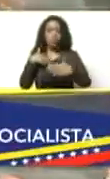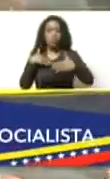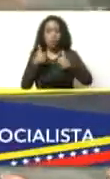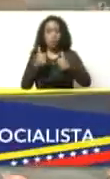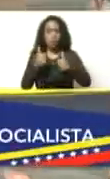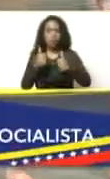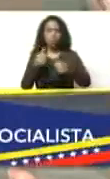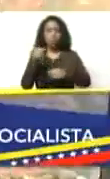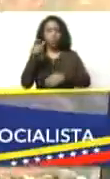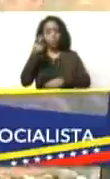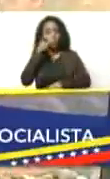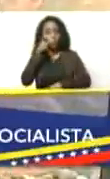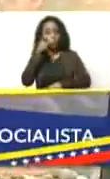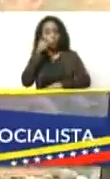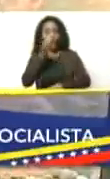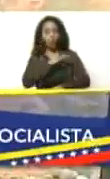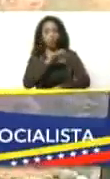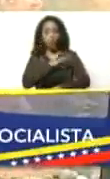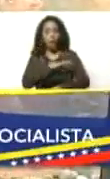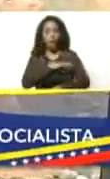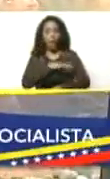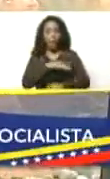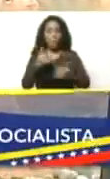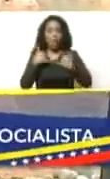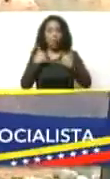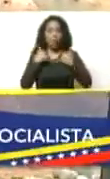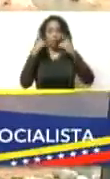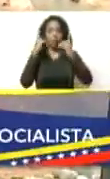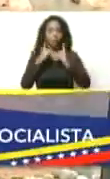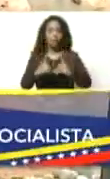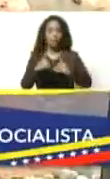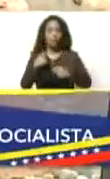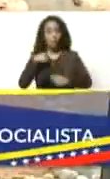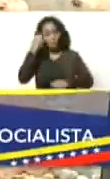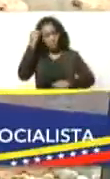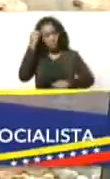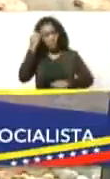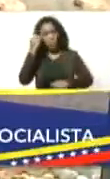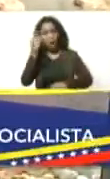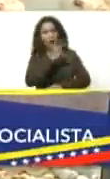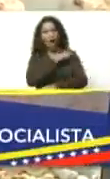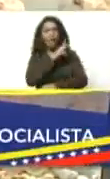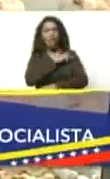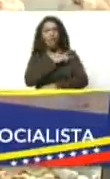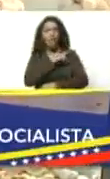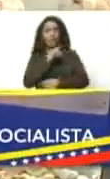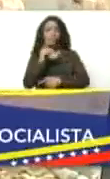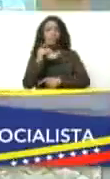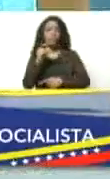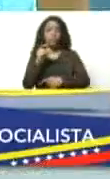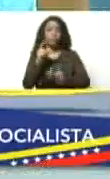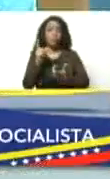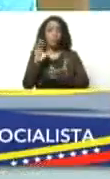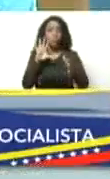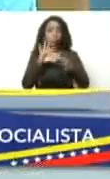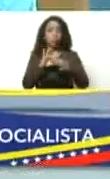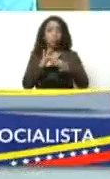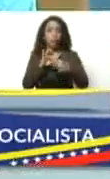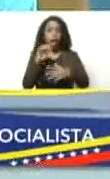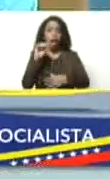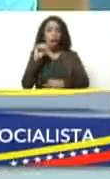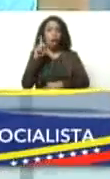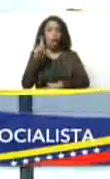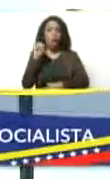seguros y soberanos, es decir, autóctonos. Yo creo, mi comandante jefe, que definitivamente... Bueno, articúlate a Juan Carlos Loyo